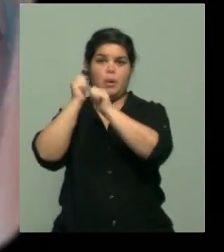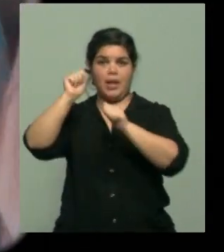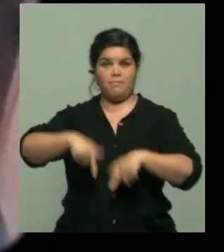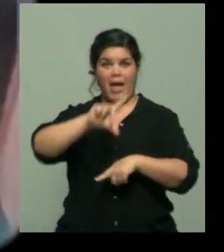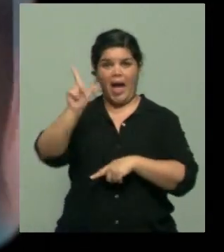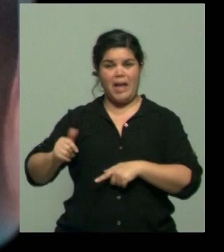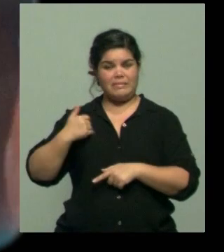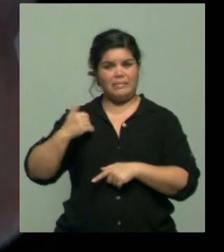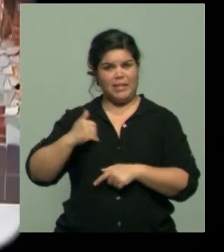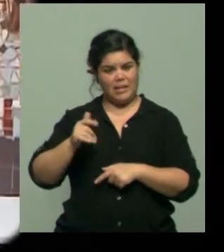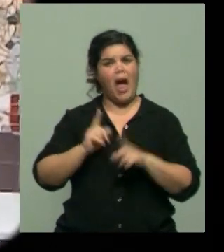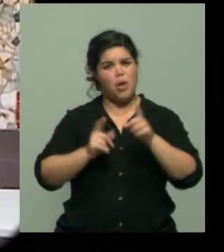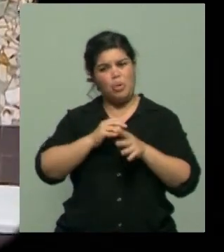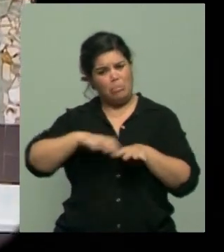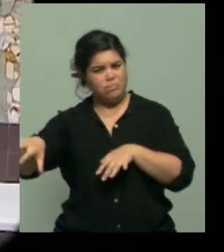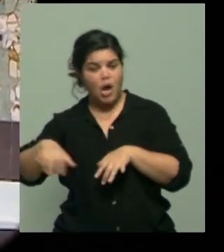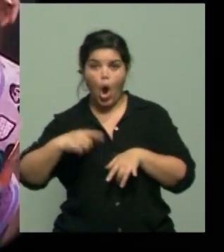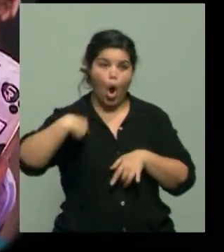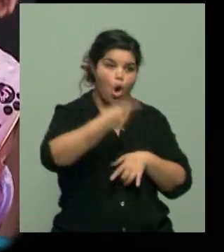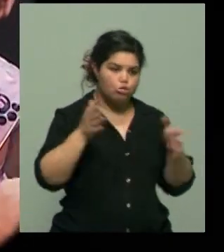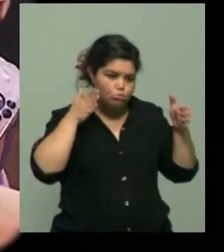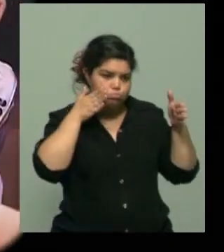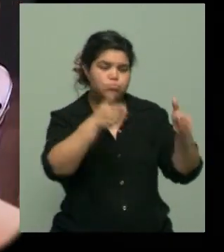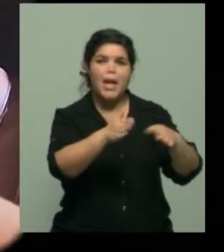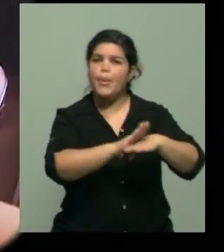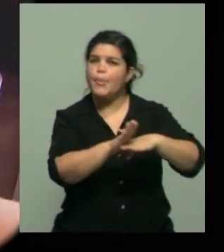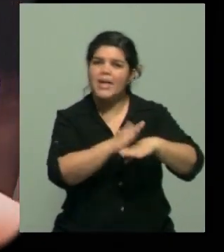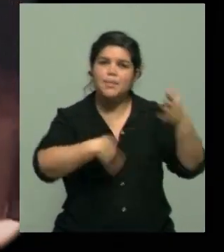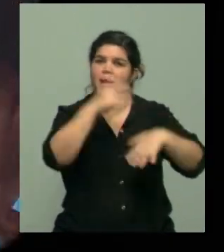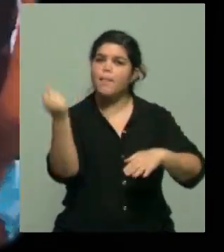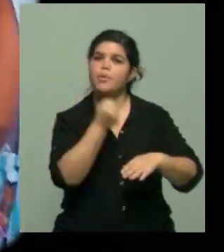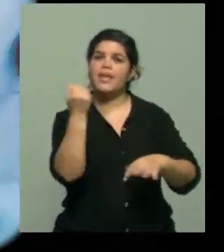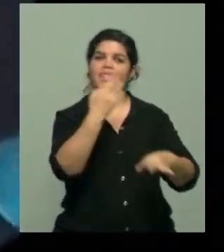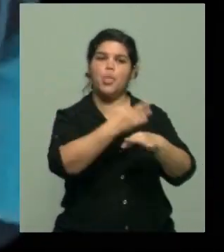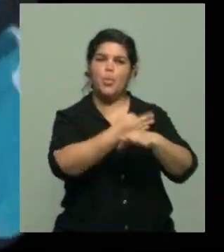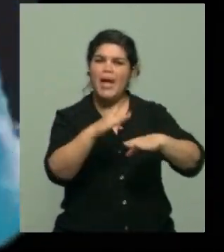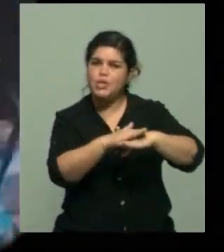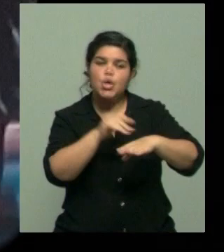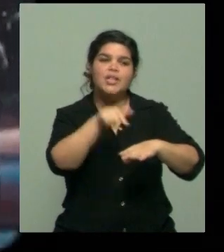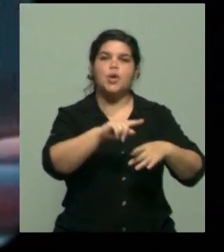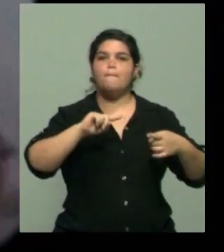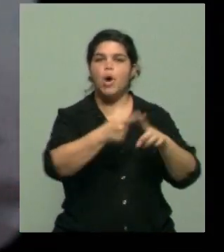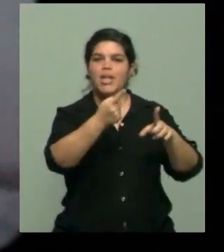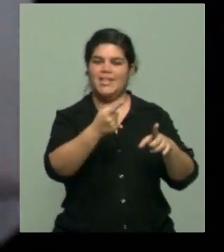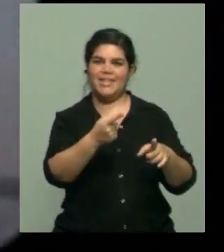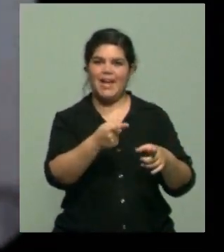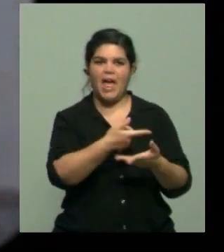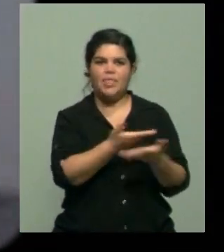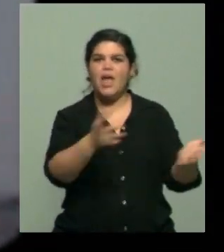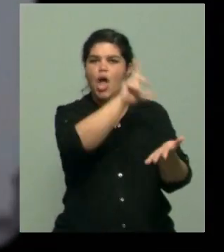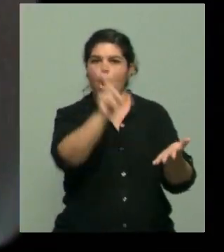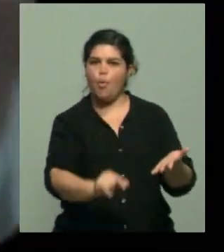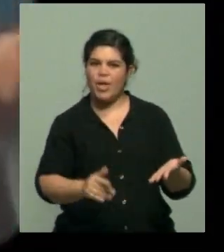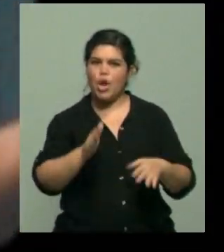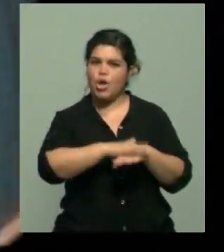han valorado a la escuela como el cimiento de nuestro desarrollo, como política de Estado. Después de esta entrevista,